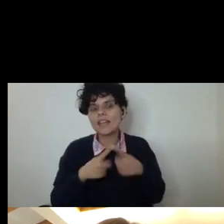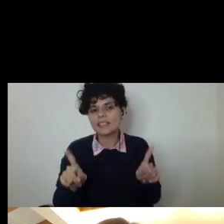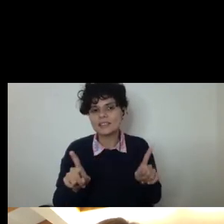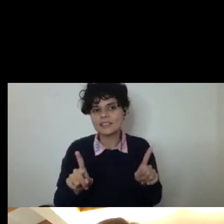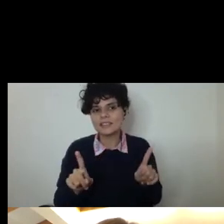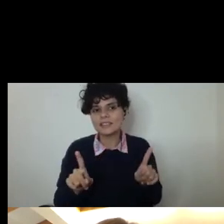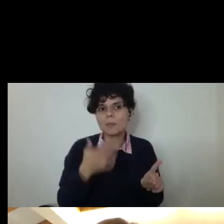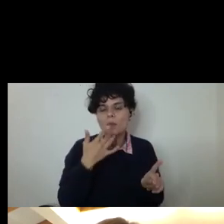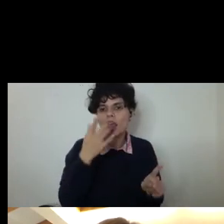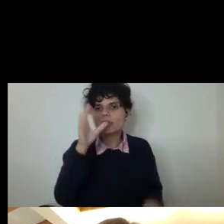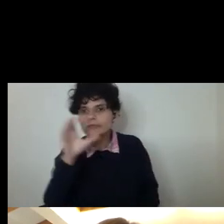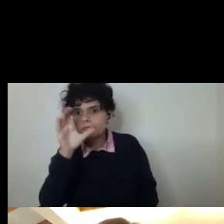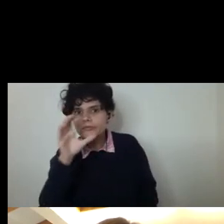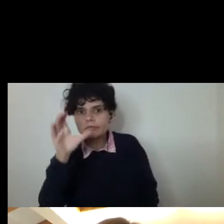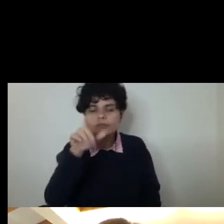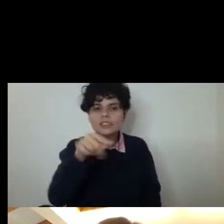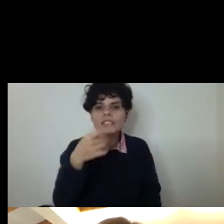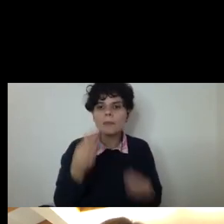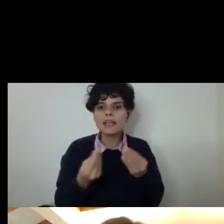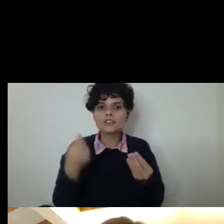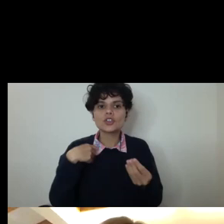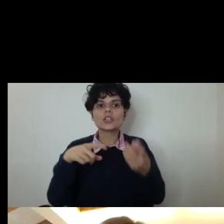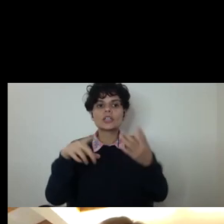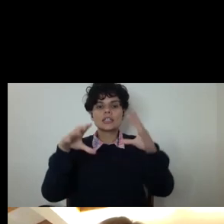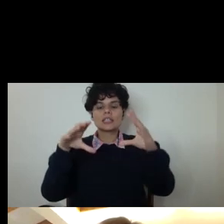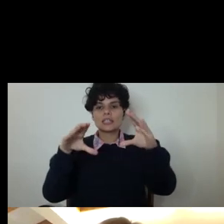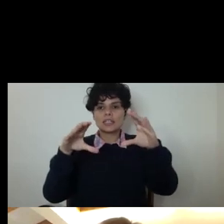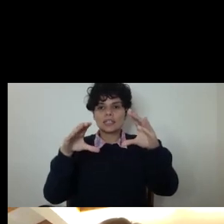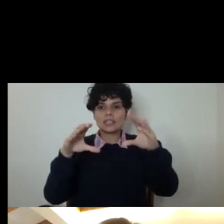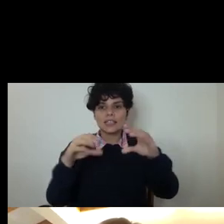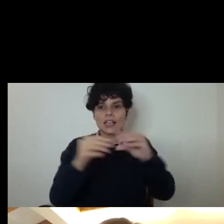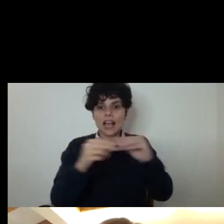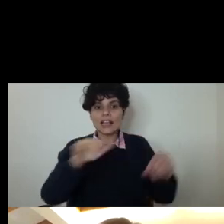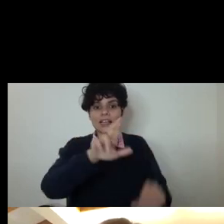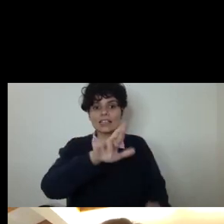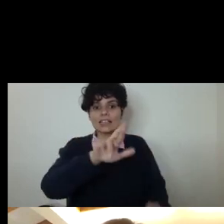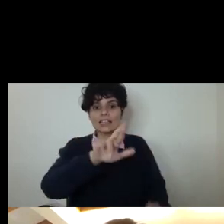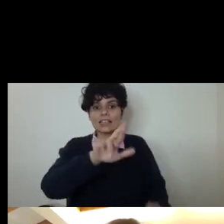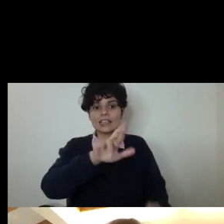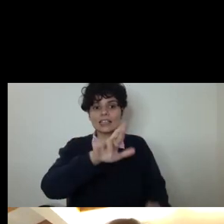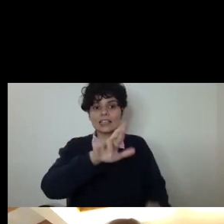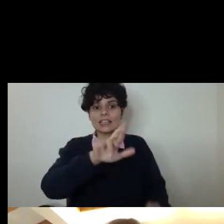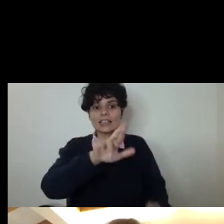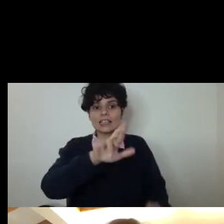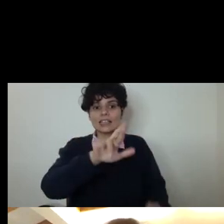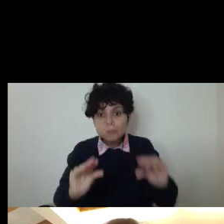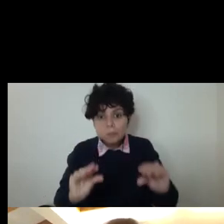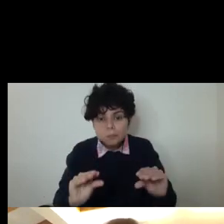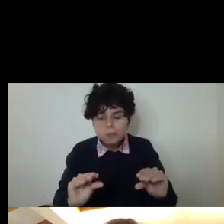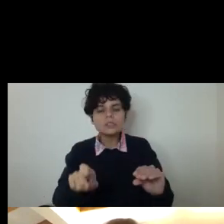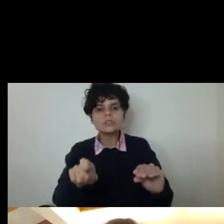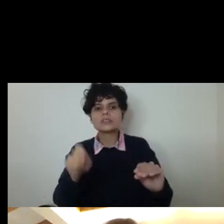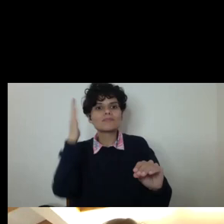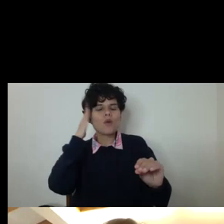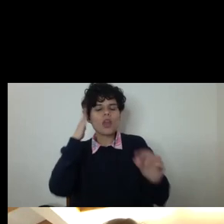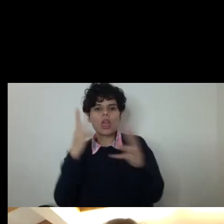es muy grande al haber bajado la expresión del canal RIR2. Y aquí ven ustedes también